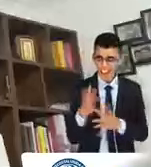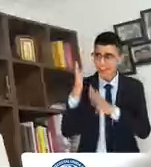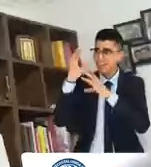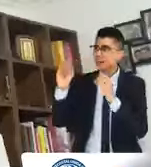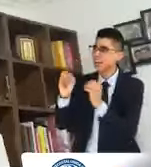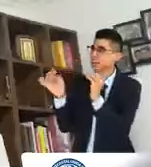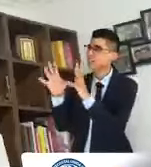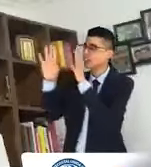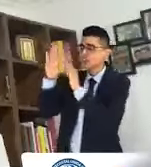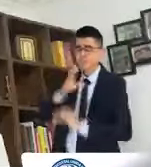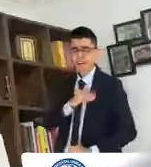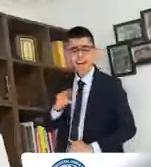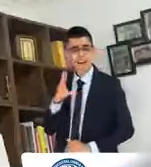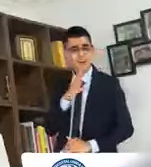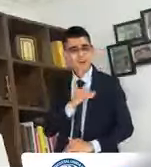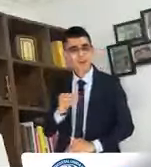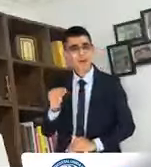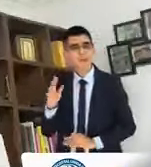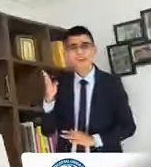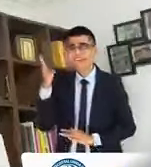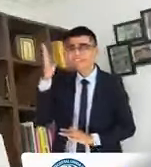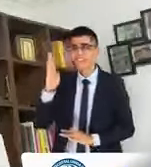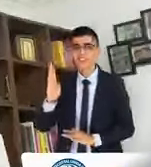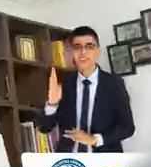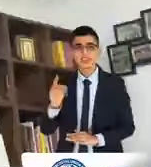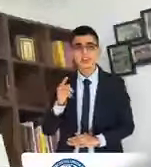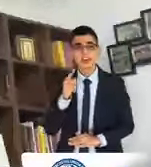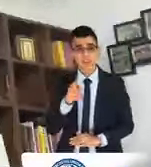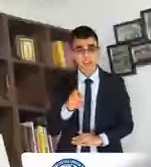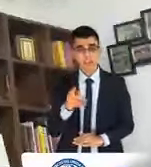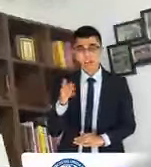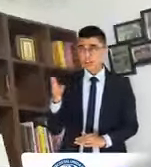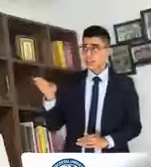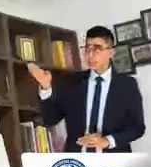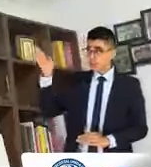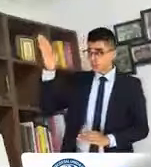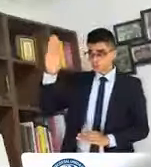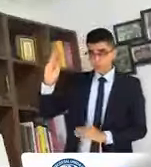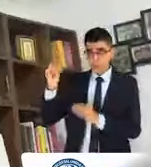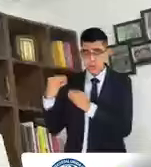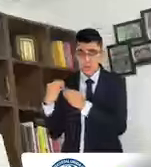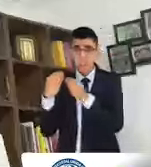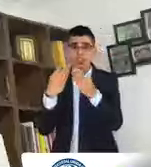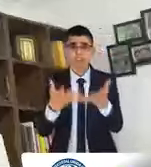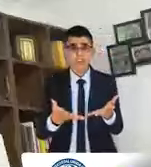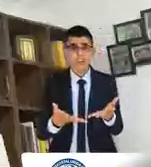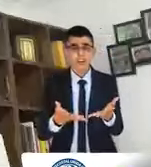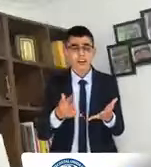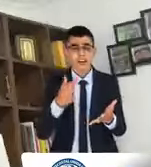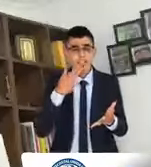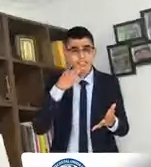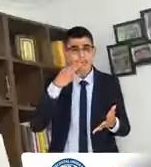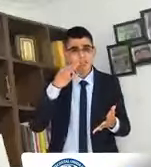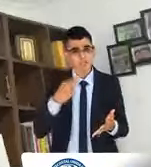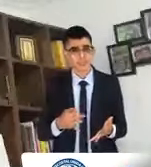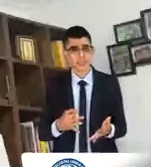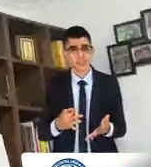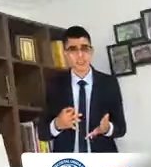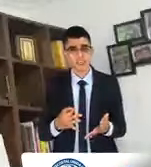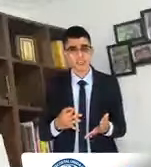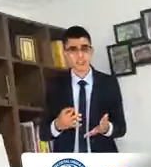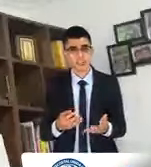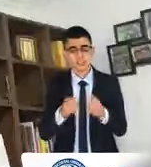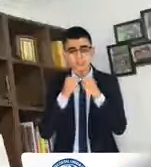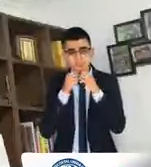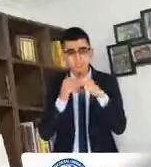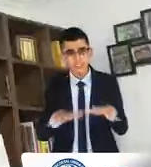Hermanos, cuando tú recibes algo de Dios verdadero, algo real, nadie te tiene que decir